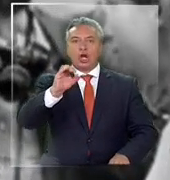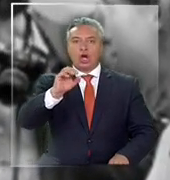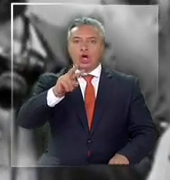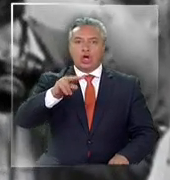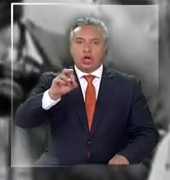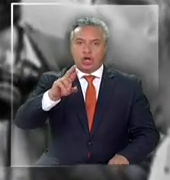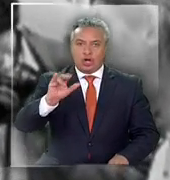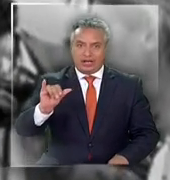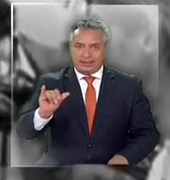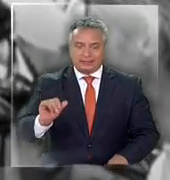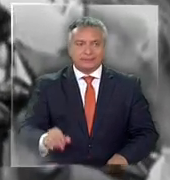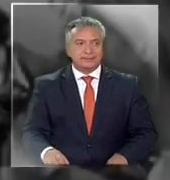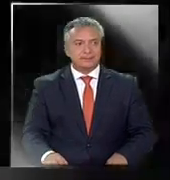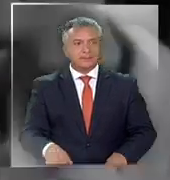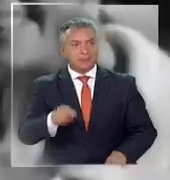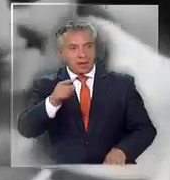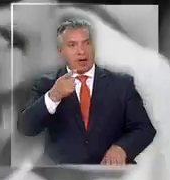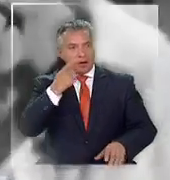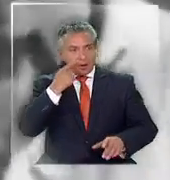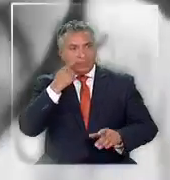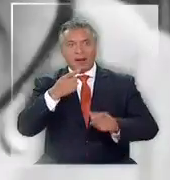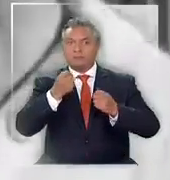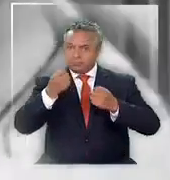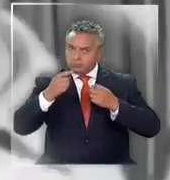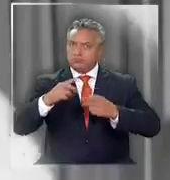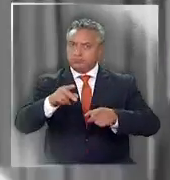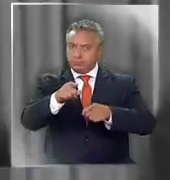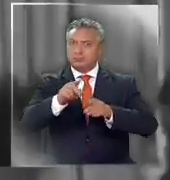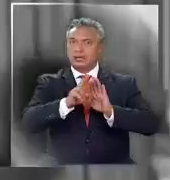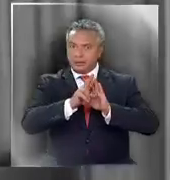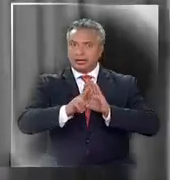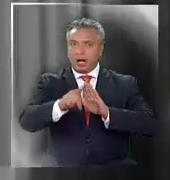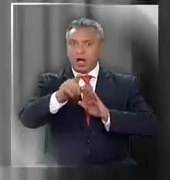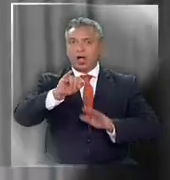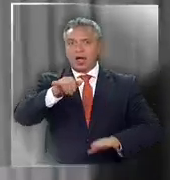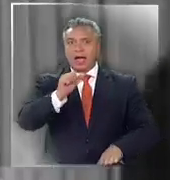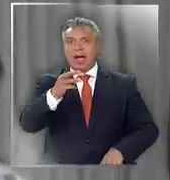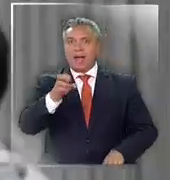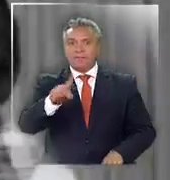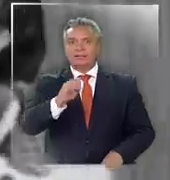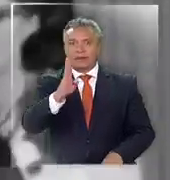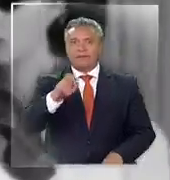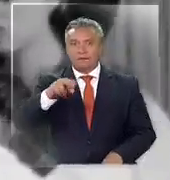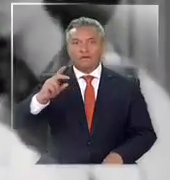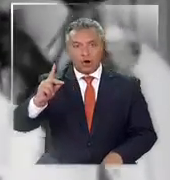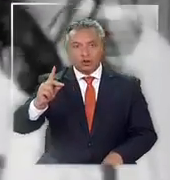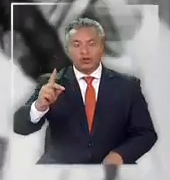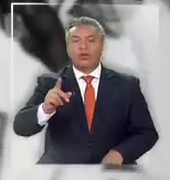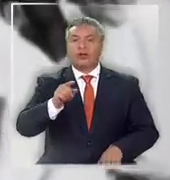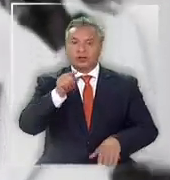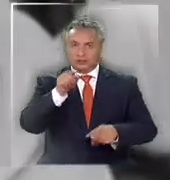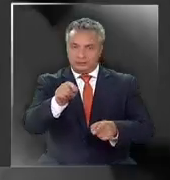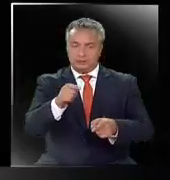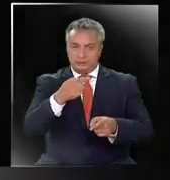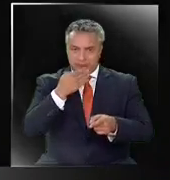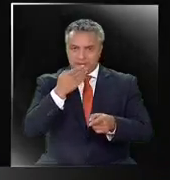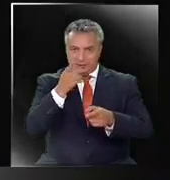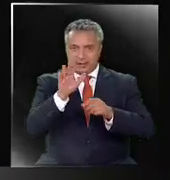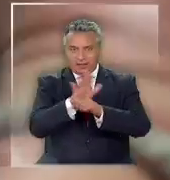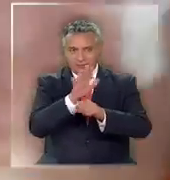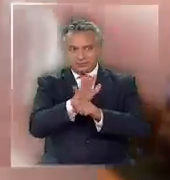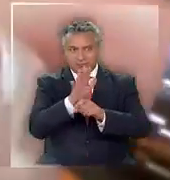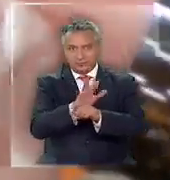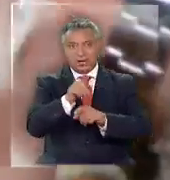Aunque Barry Nelson y David Niven representaron a James Bond en una serie televisiva y en una comedia respectivamente, fue